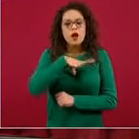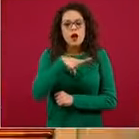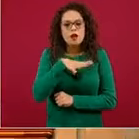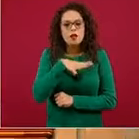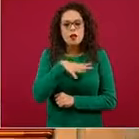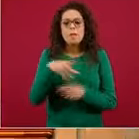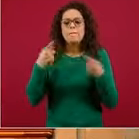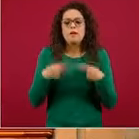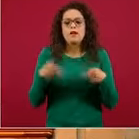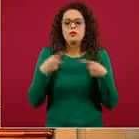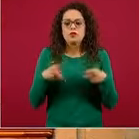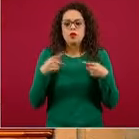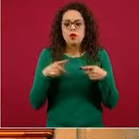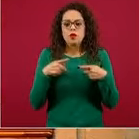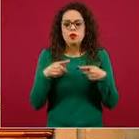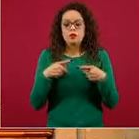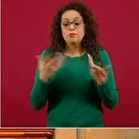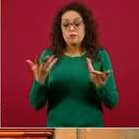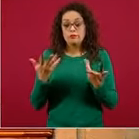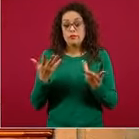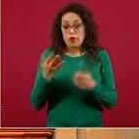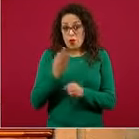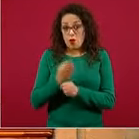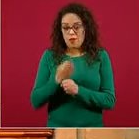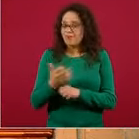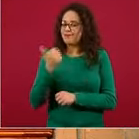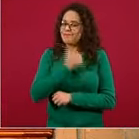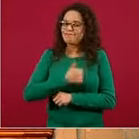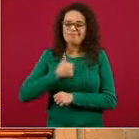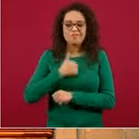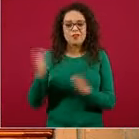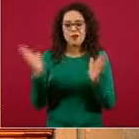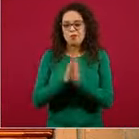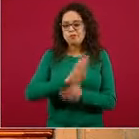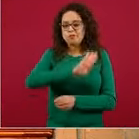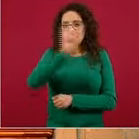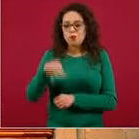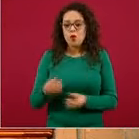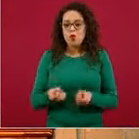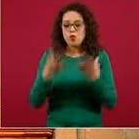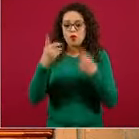las personas que lamentablemente hasta el momento han perdido la vida,